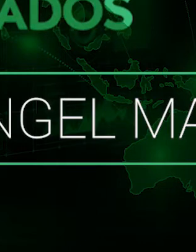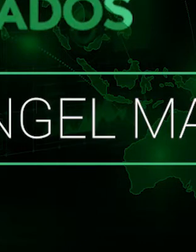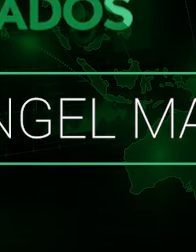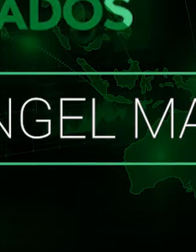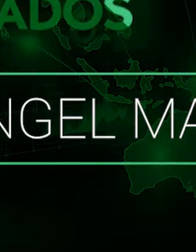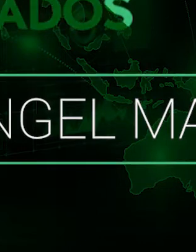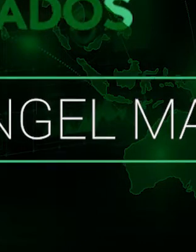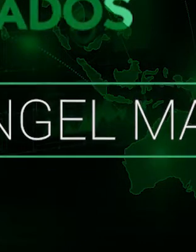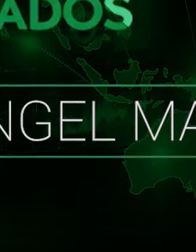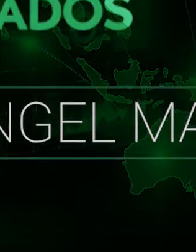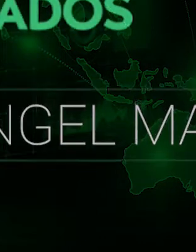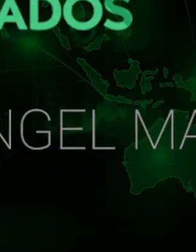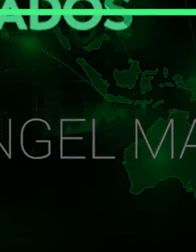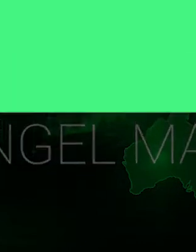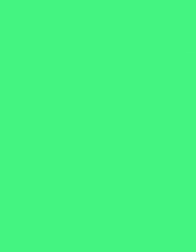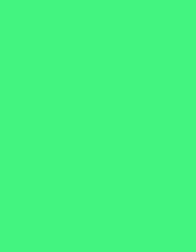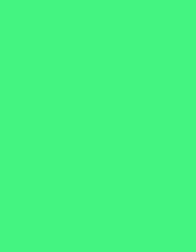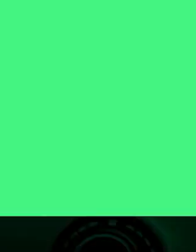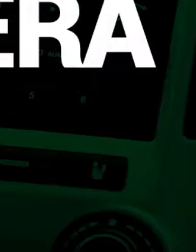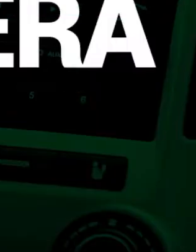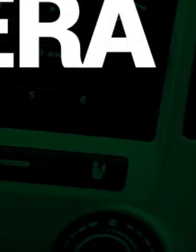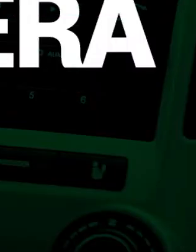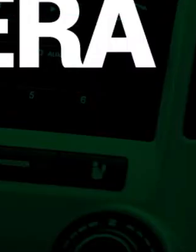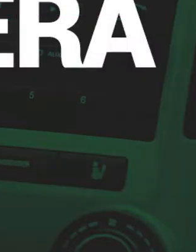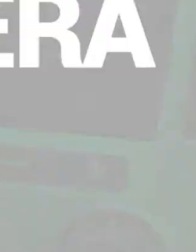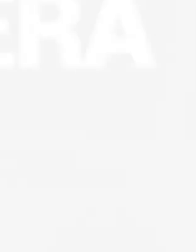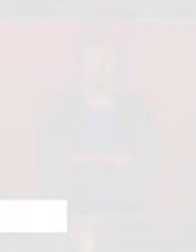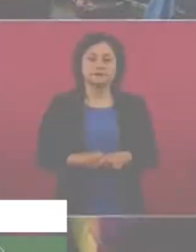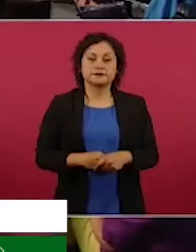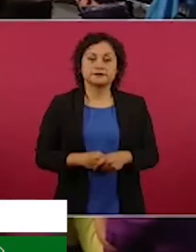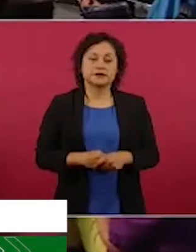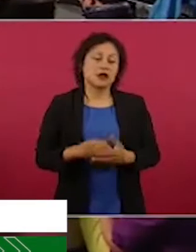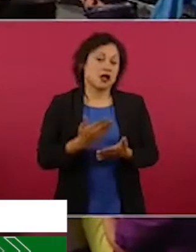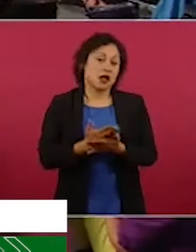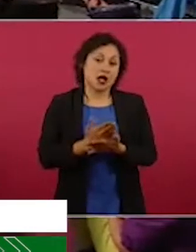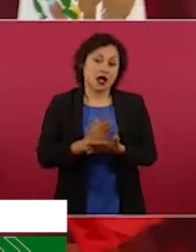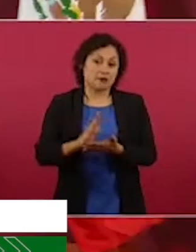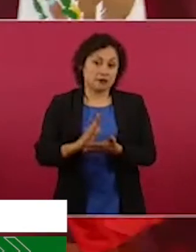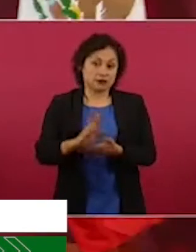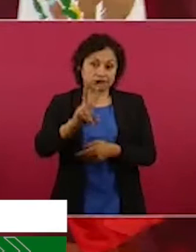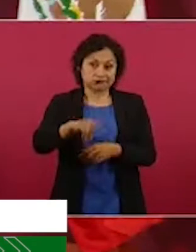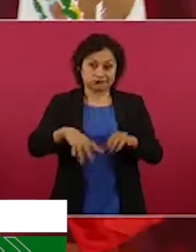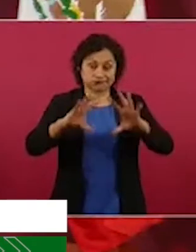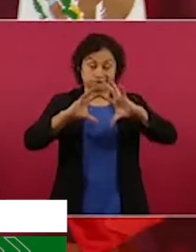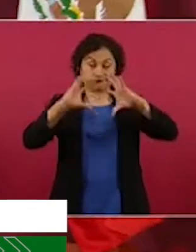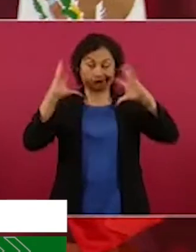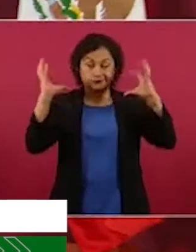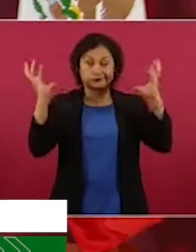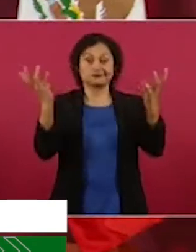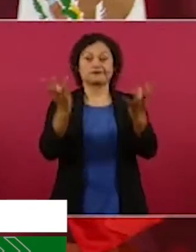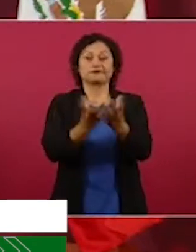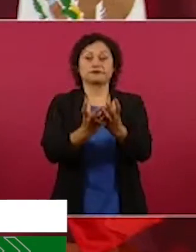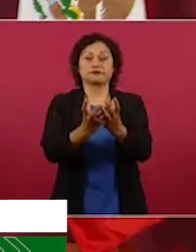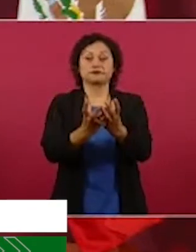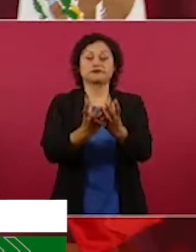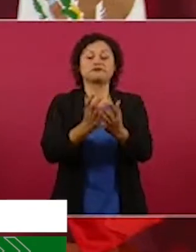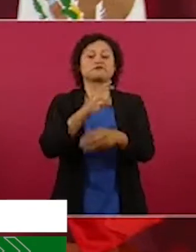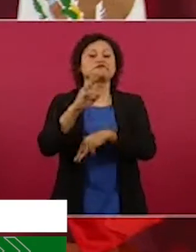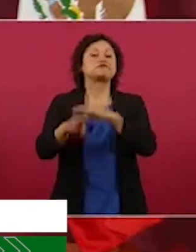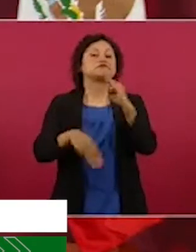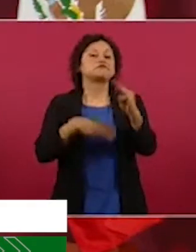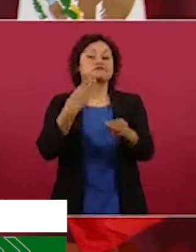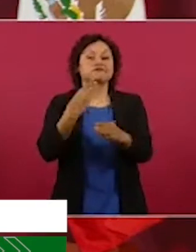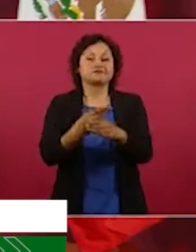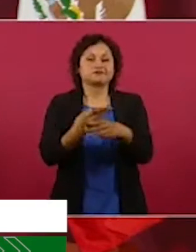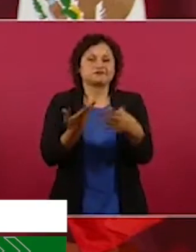nosotros, aquí están las noticias. La mañanera. Este jueves, en la conferencia de prensa, el presidente Andrés Manuel